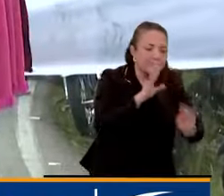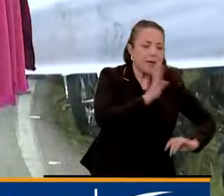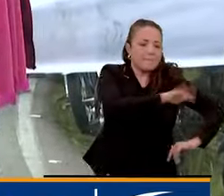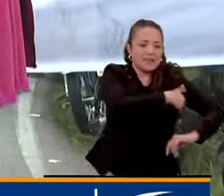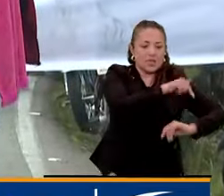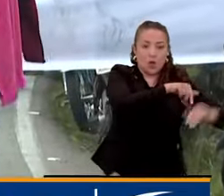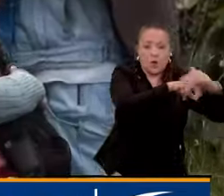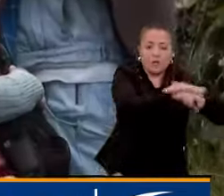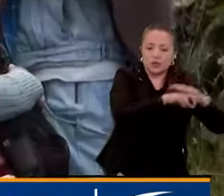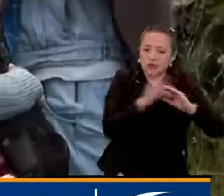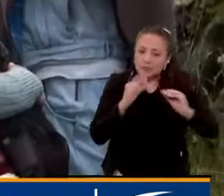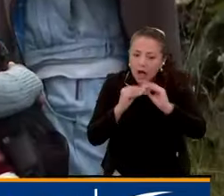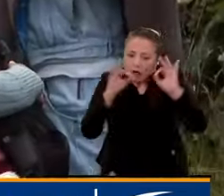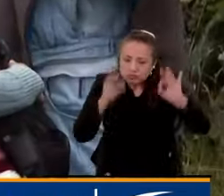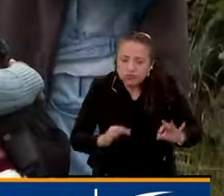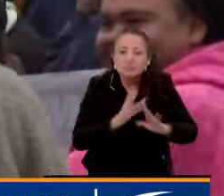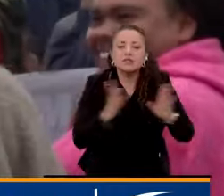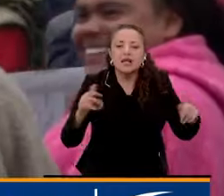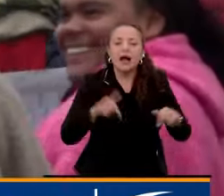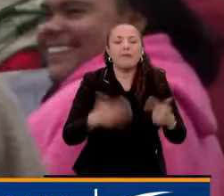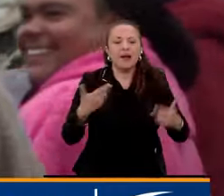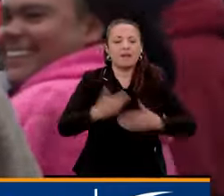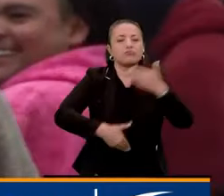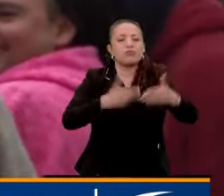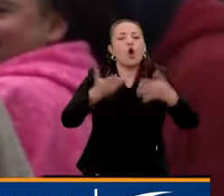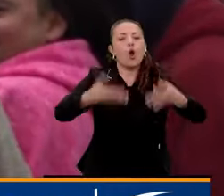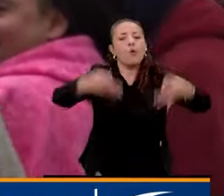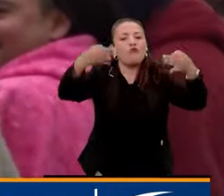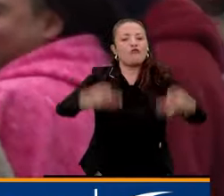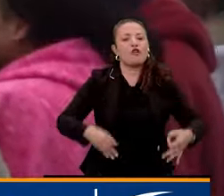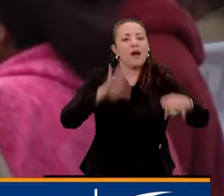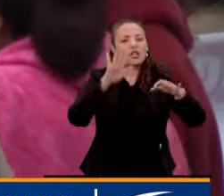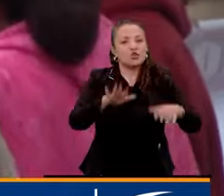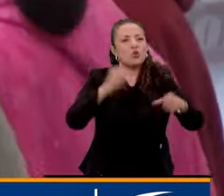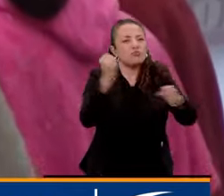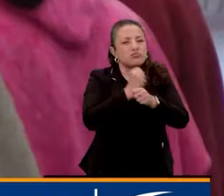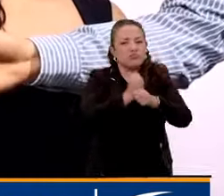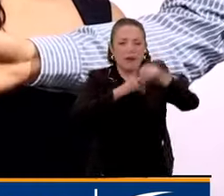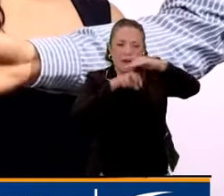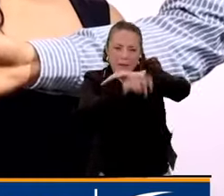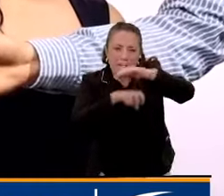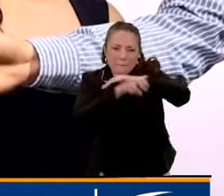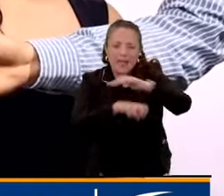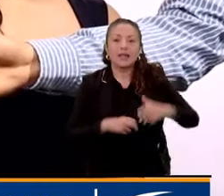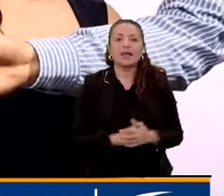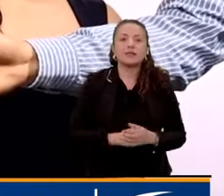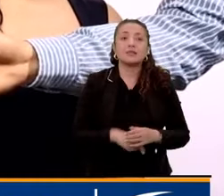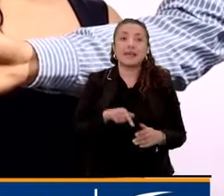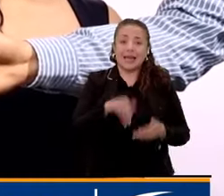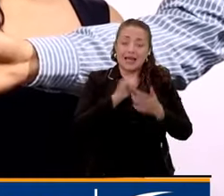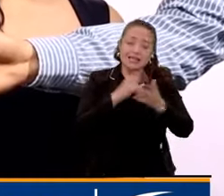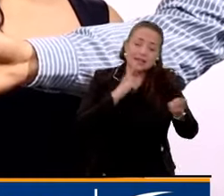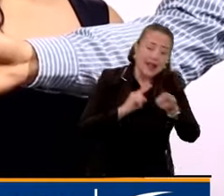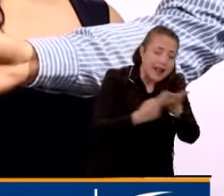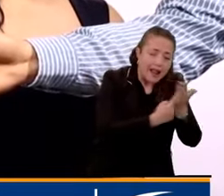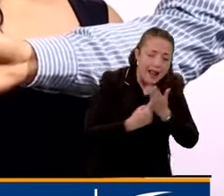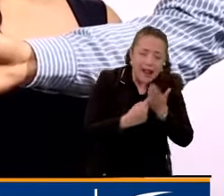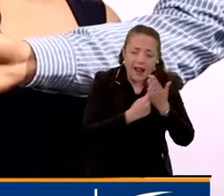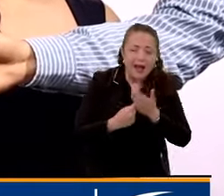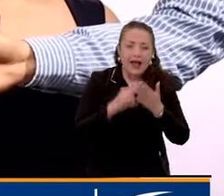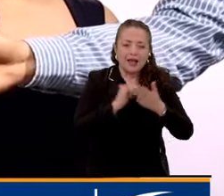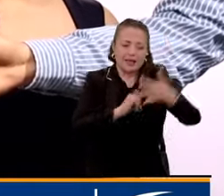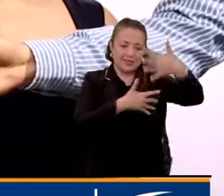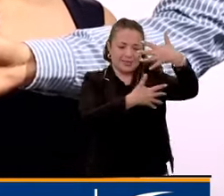fortalecer entre otras cosas los mecanismos de formalización minera durante esas discusiones de los 10 puntos de la ruta que hemos